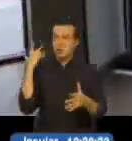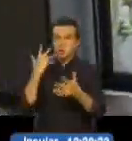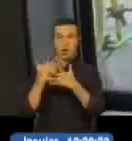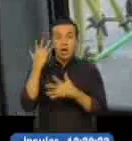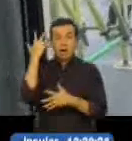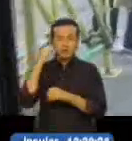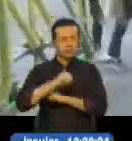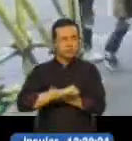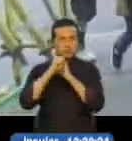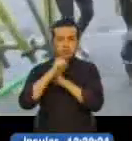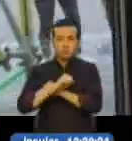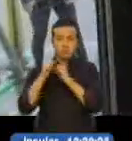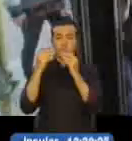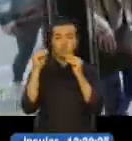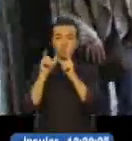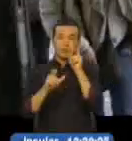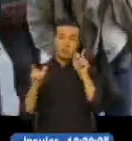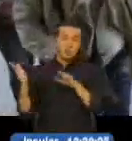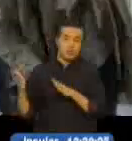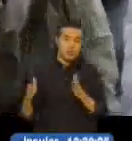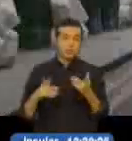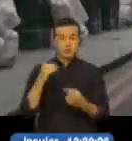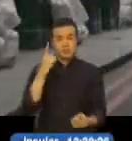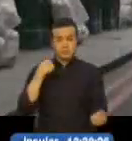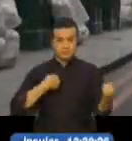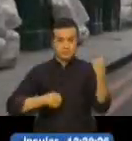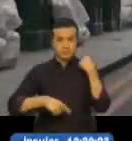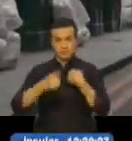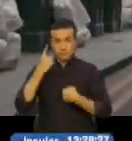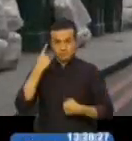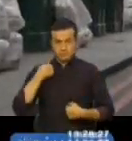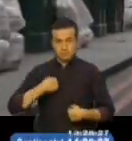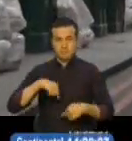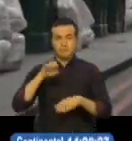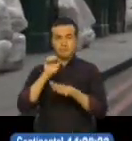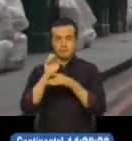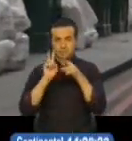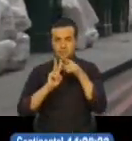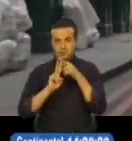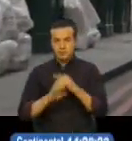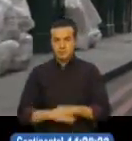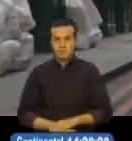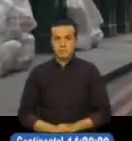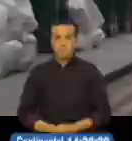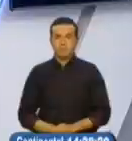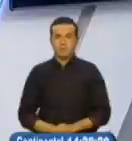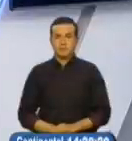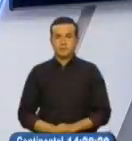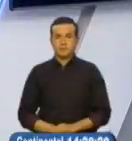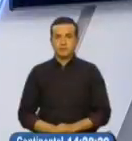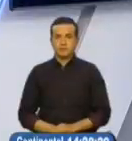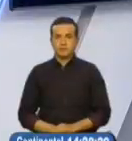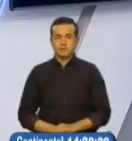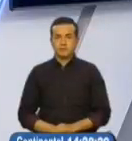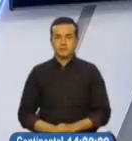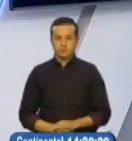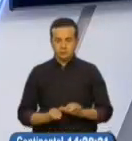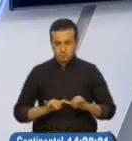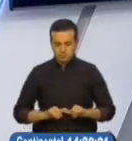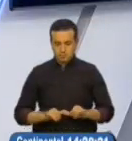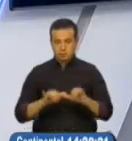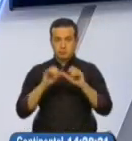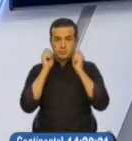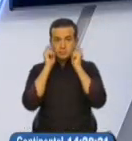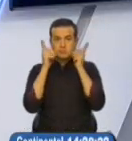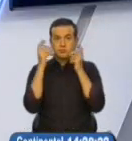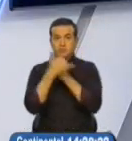atentados terroristas que dejaron varios muertos y heridos. Fernanda de la Bastida, Ecuador TV. Y continúa la tensión